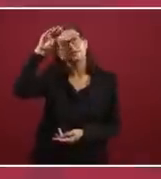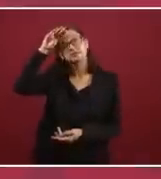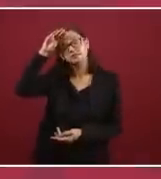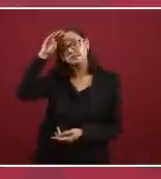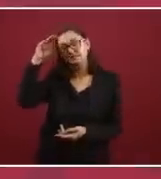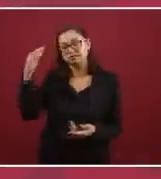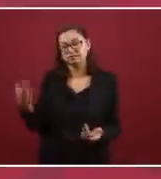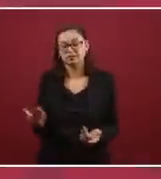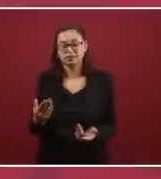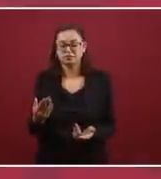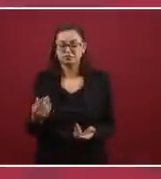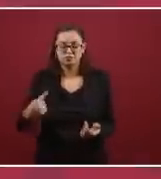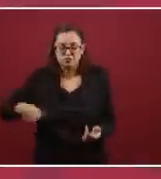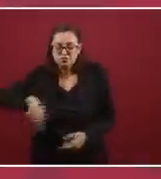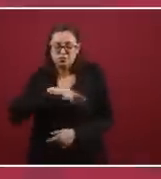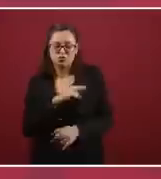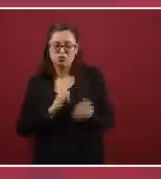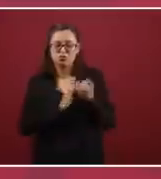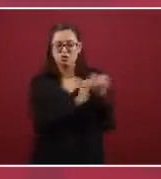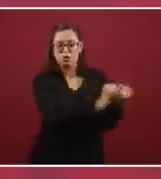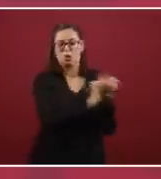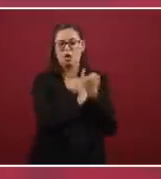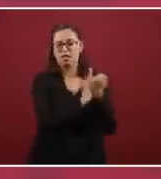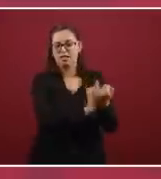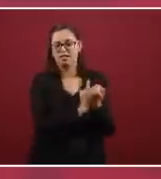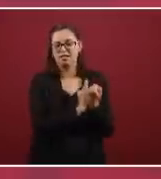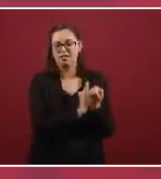que somos como ellos.